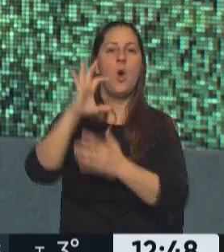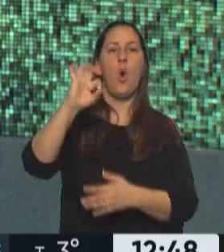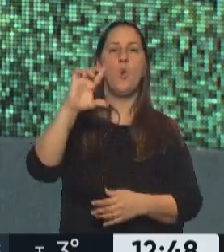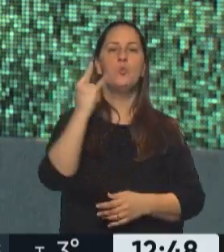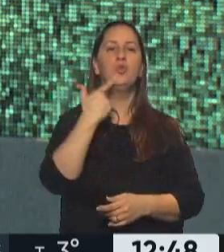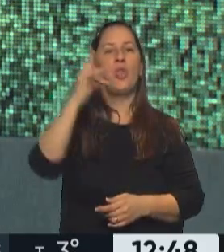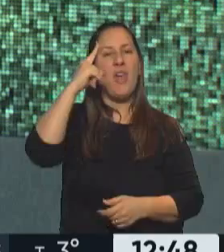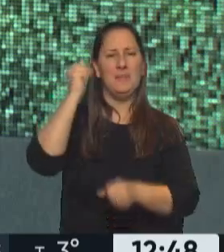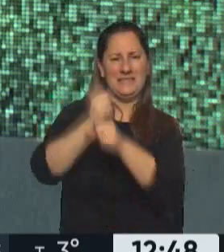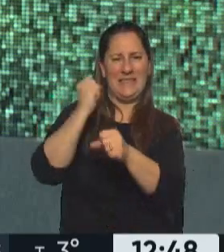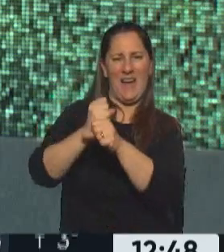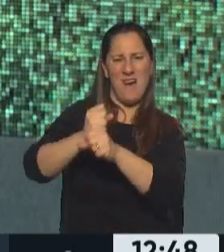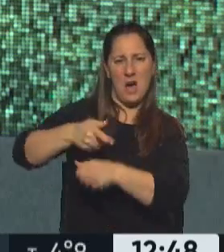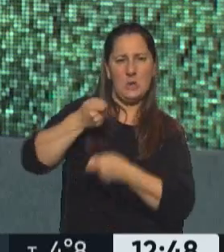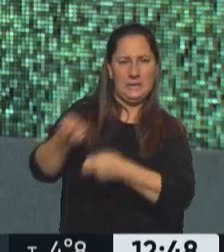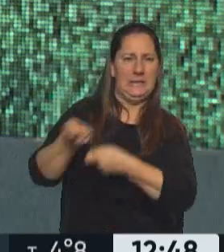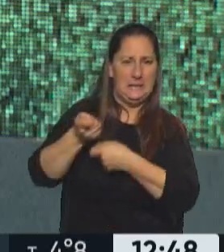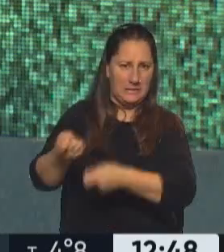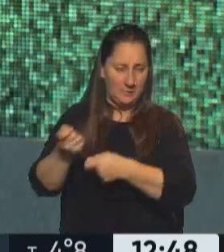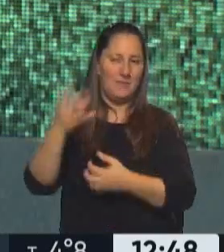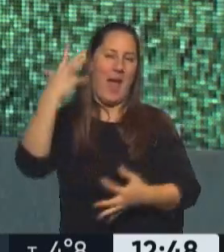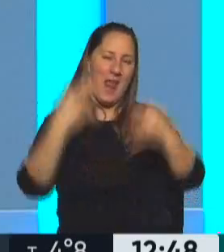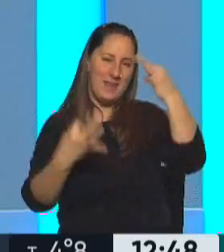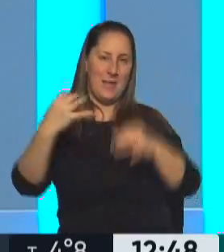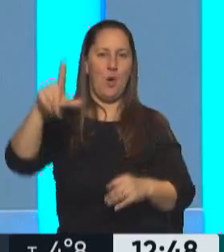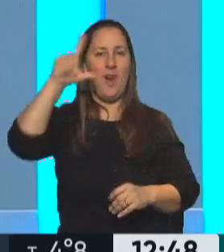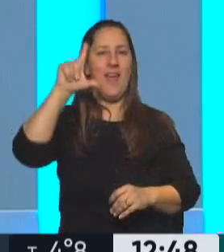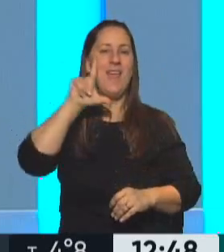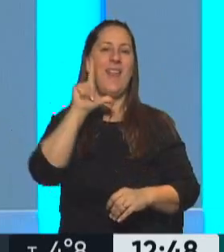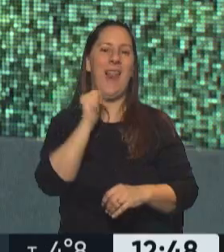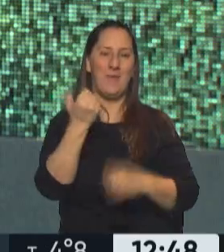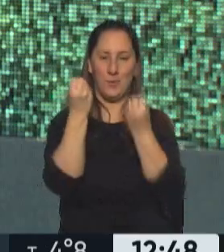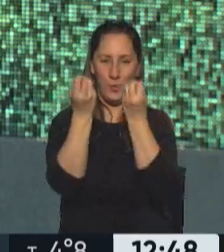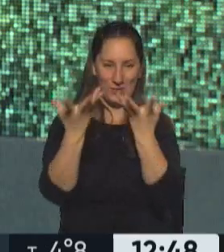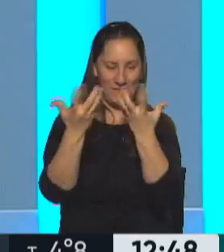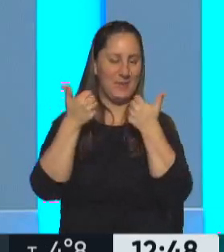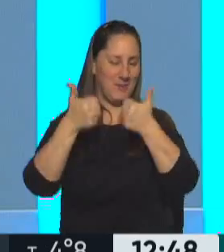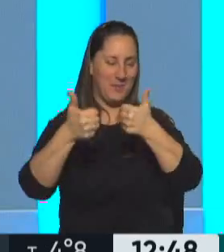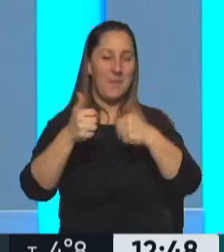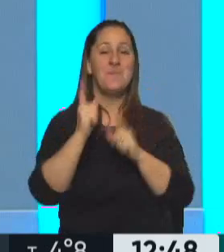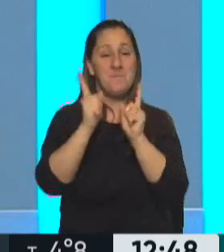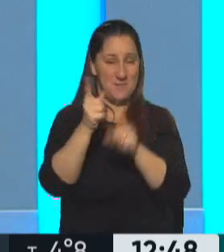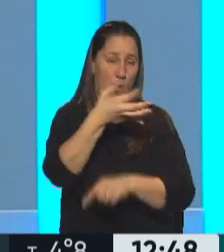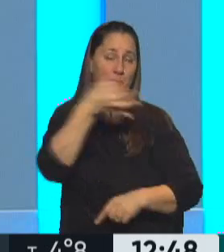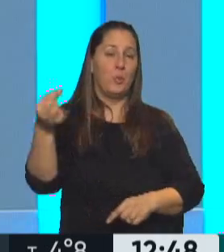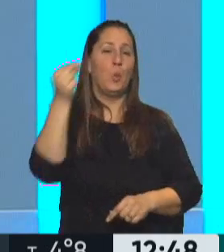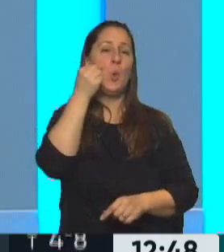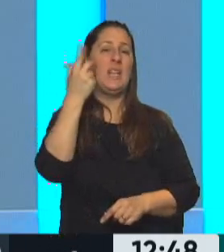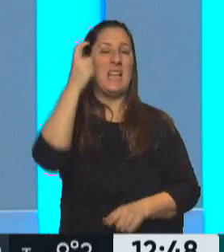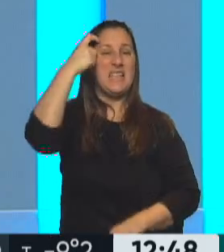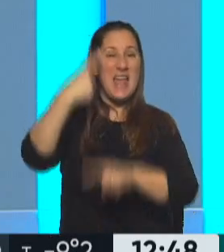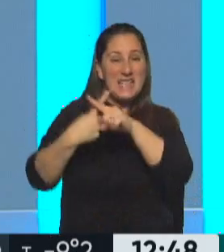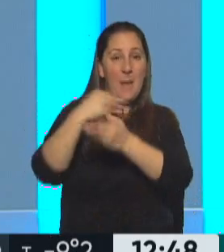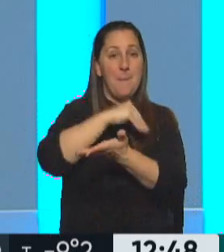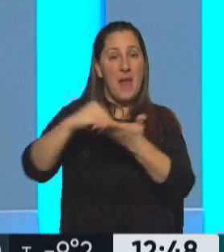explotación laboral lo analizamos con lei la edar Cómo estás ley bien vos bien muy bien como bien decías 43 ex